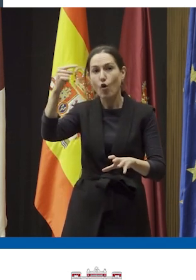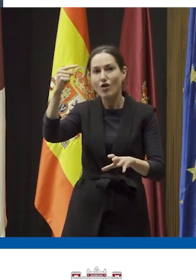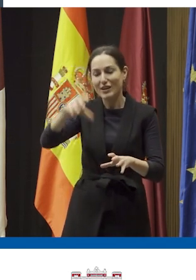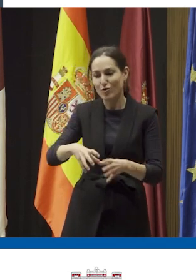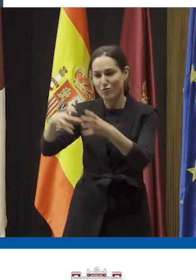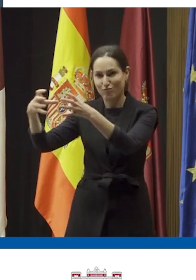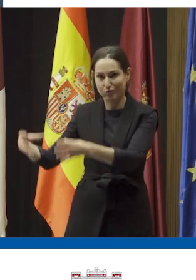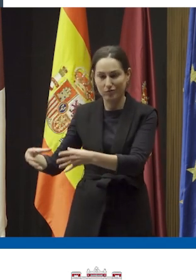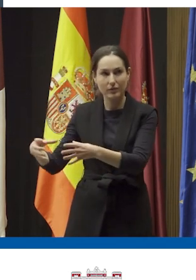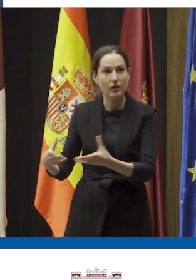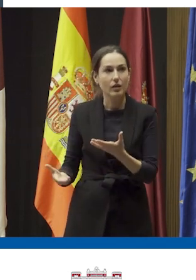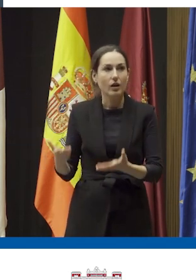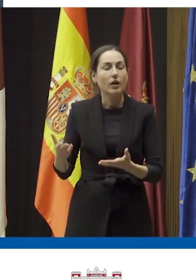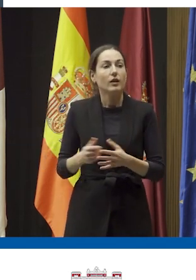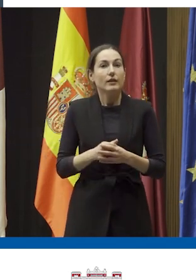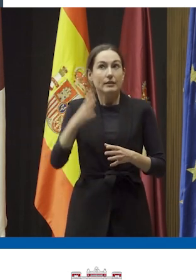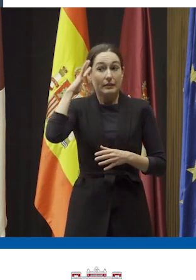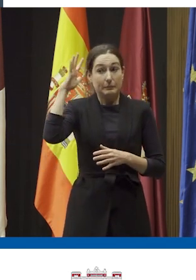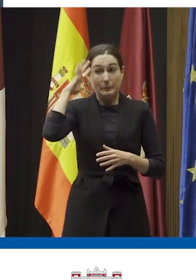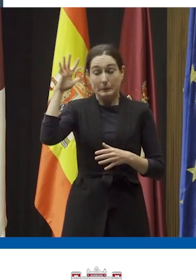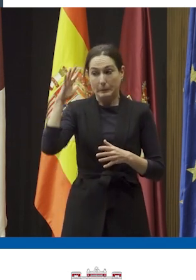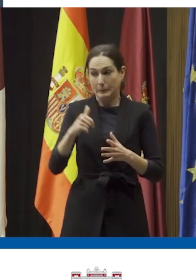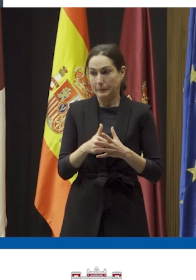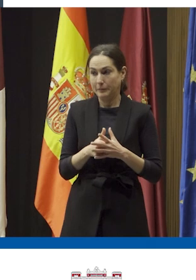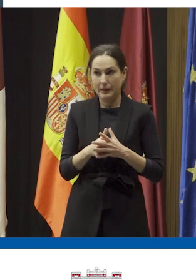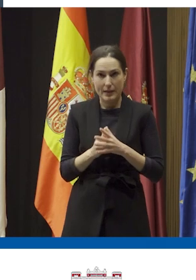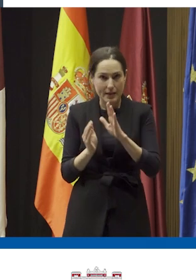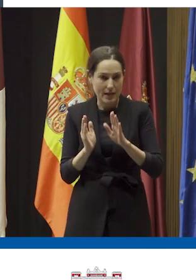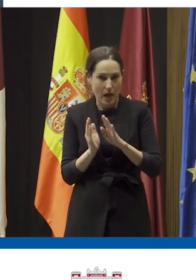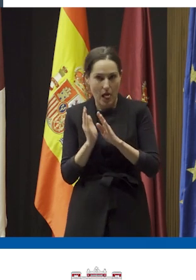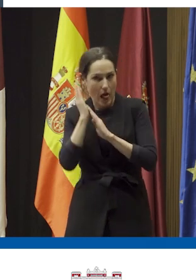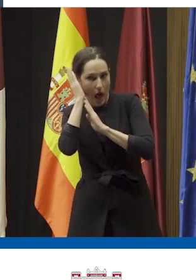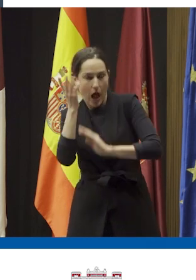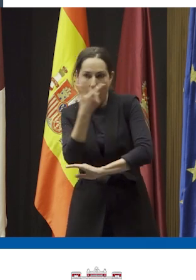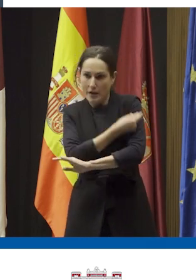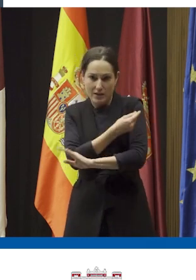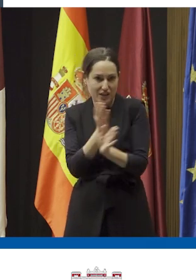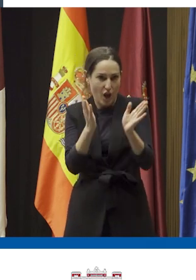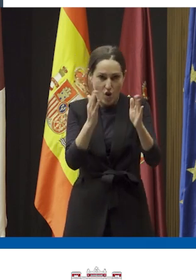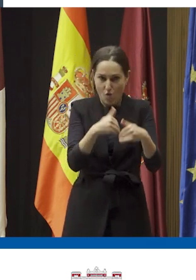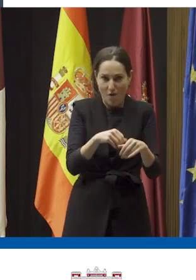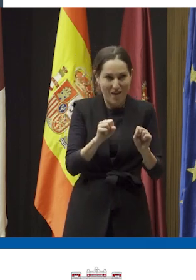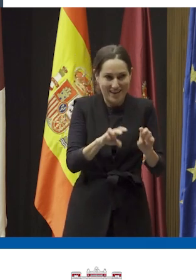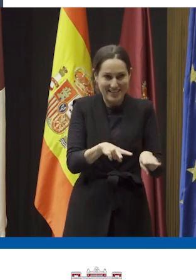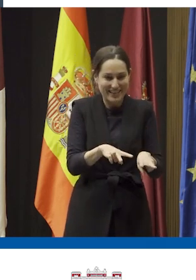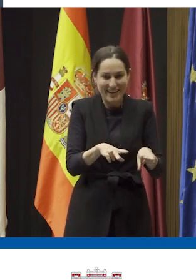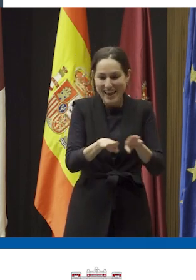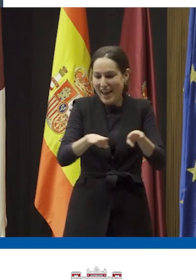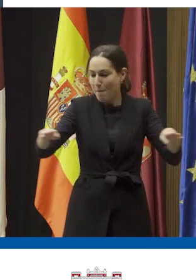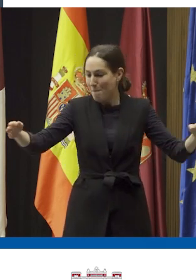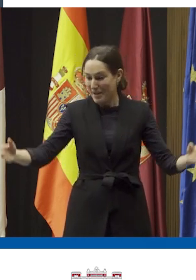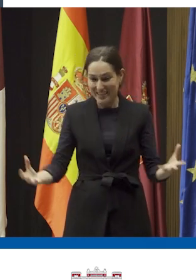De esta forma. Claro, imagínense, sin anestesia, en la mesa de cocina,